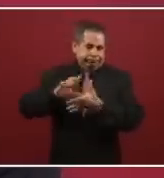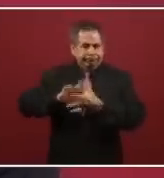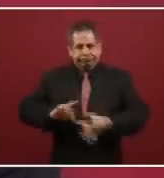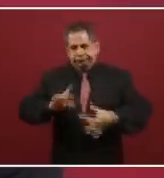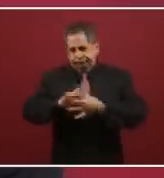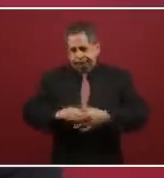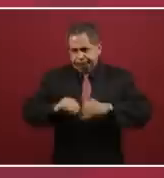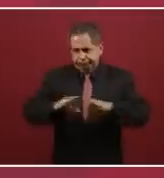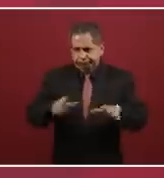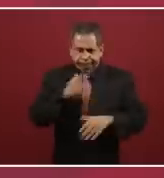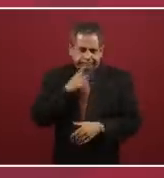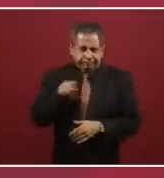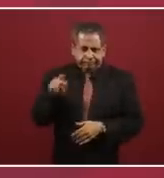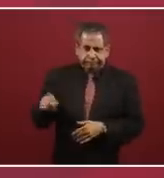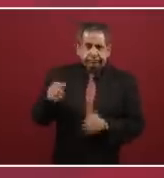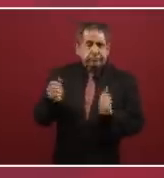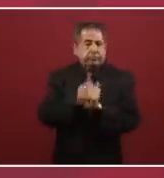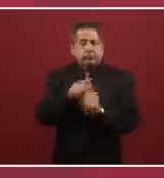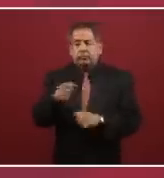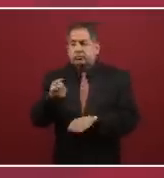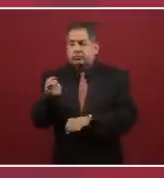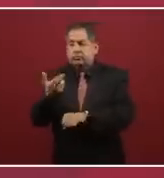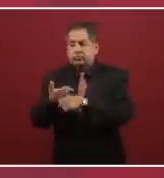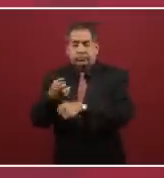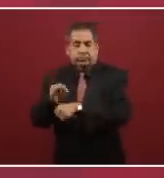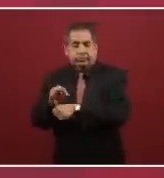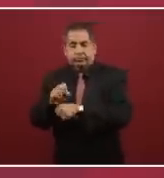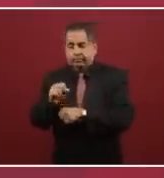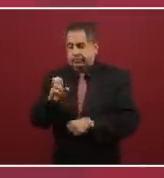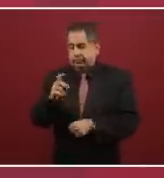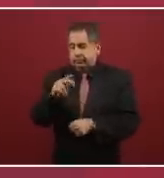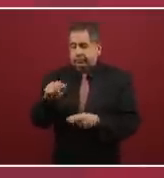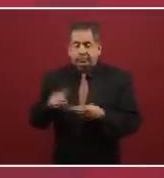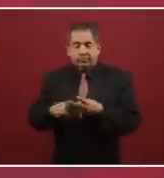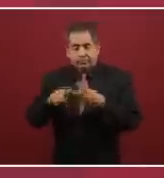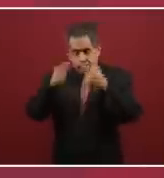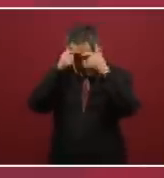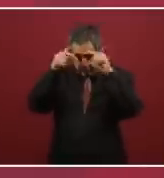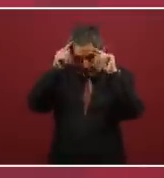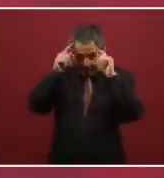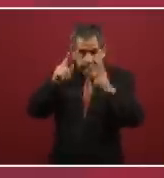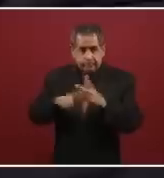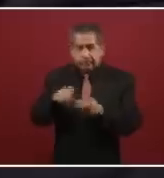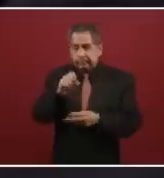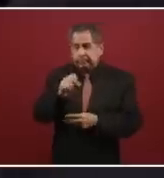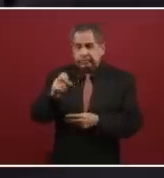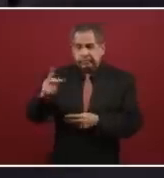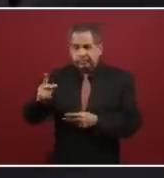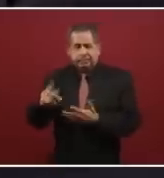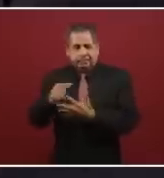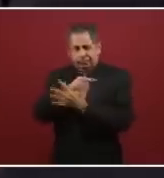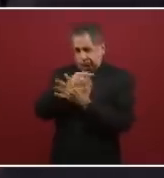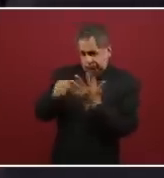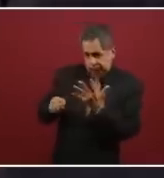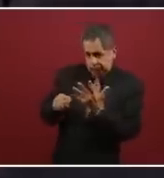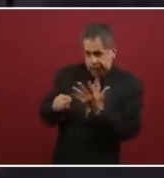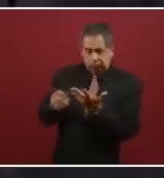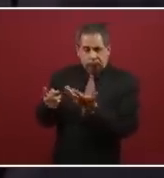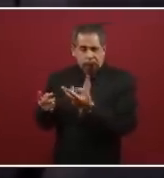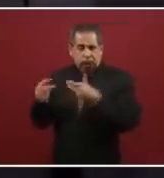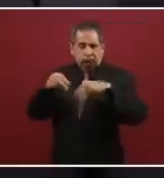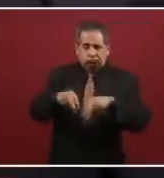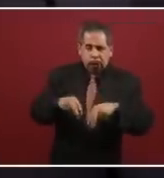y el secretario de la Defensa, el secretario de Marina, el secretario de Seguridad Pública, todos los que han estado en